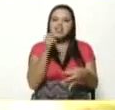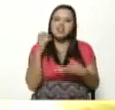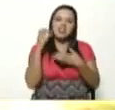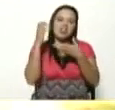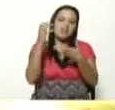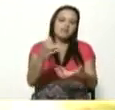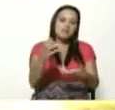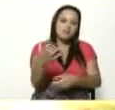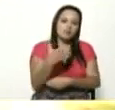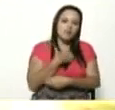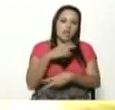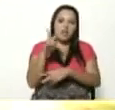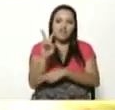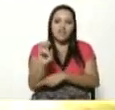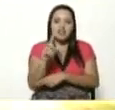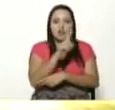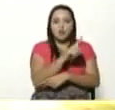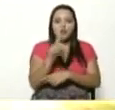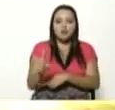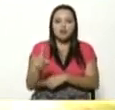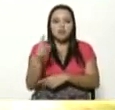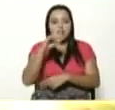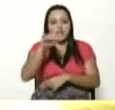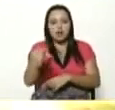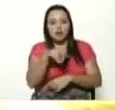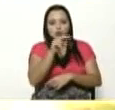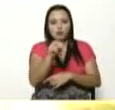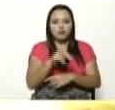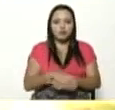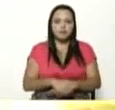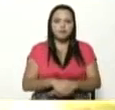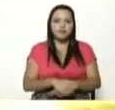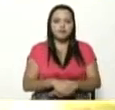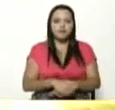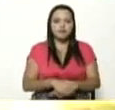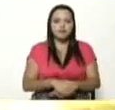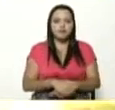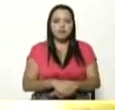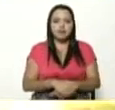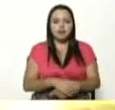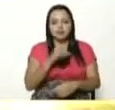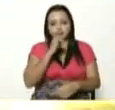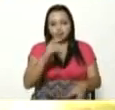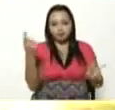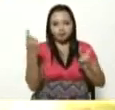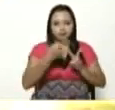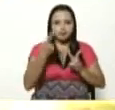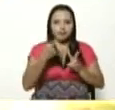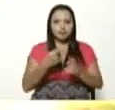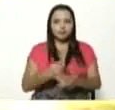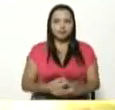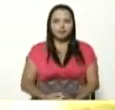viernes 11 de junio. Desde los espacios de la Casona Cultural Aquiles Nazoa, Yuricel Río Bueno, La Noticia.